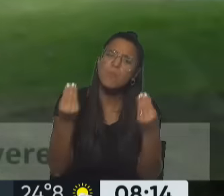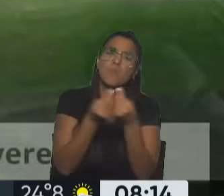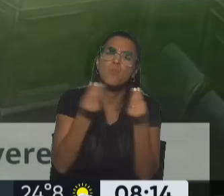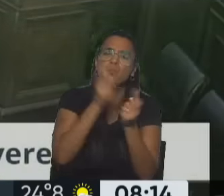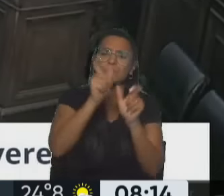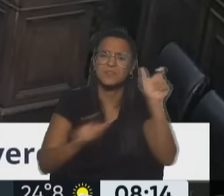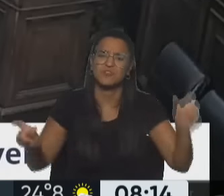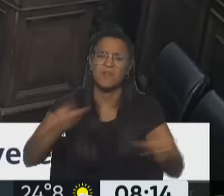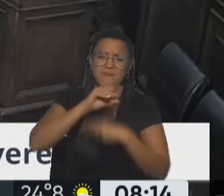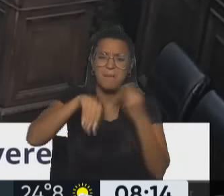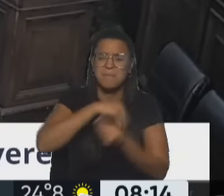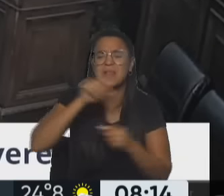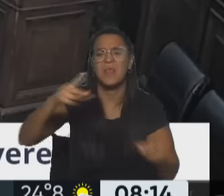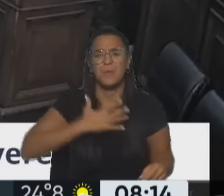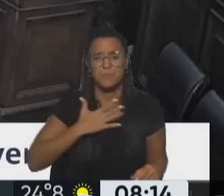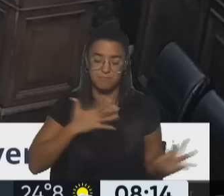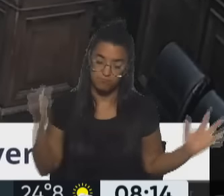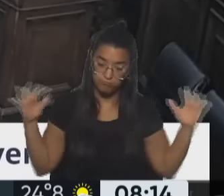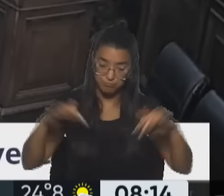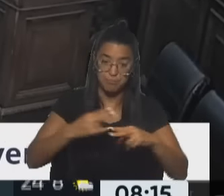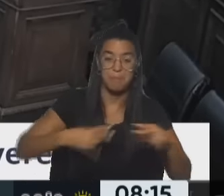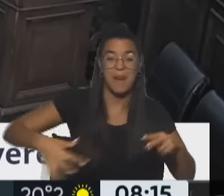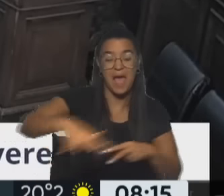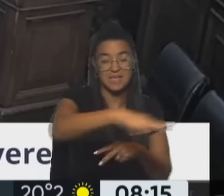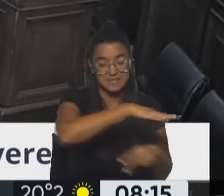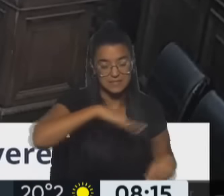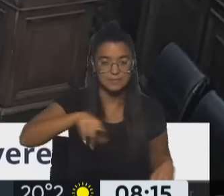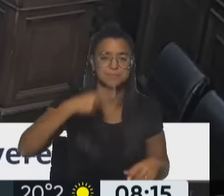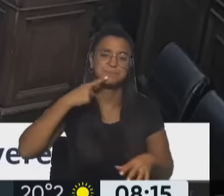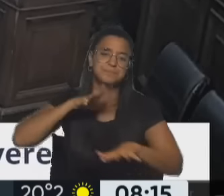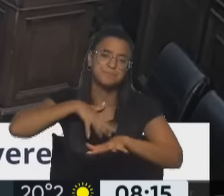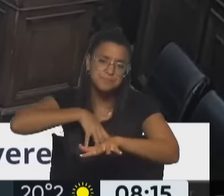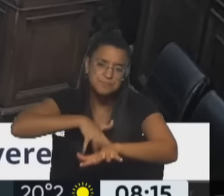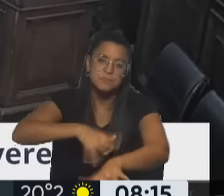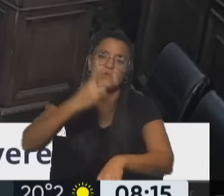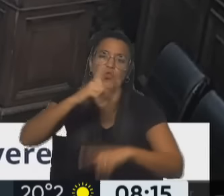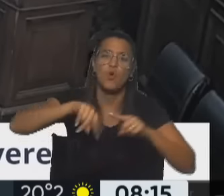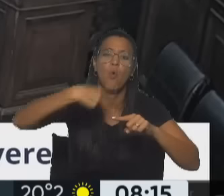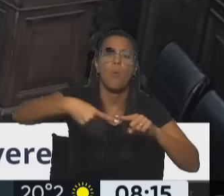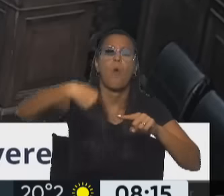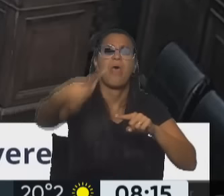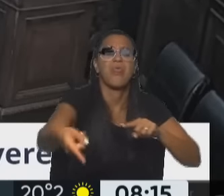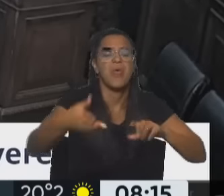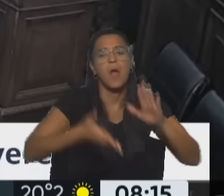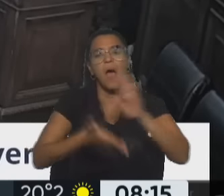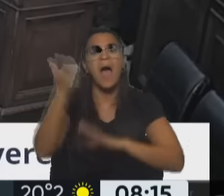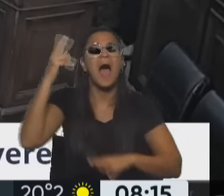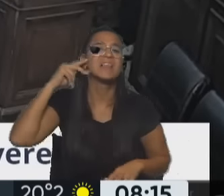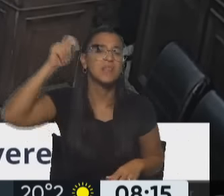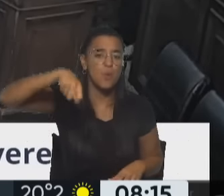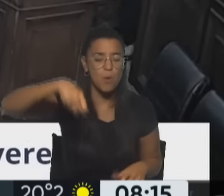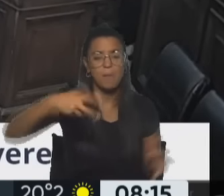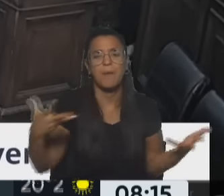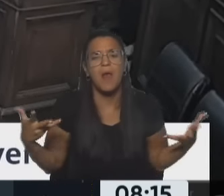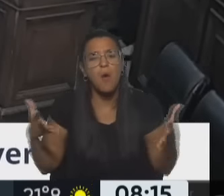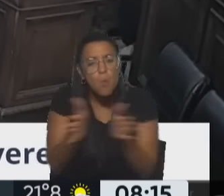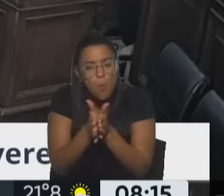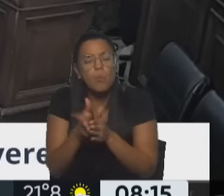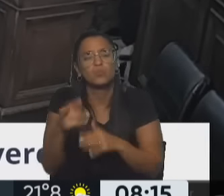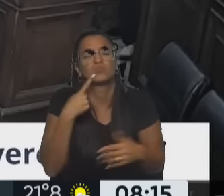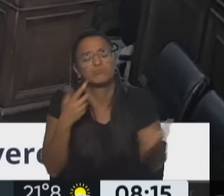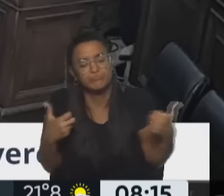de víctimas que se han concentrado en esta misma plaza y han marchado 2 cuadras rumbo al tribunal para estar con ellos, para